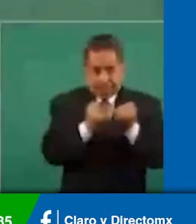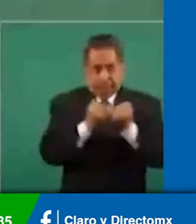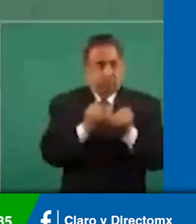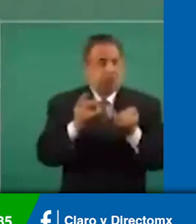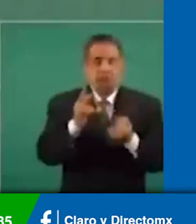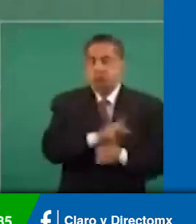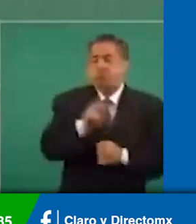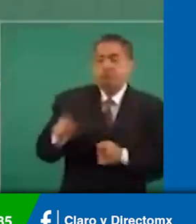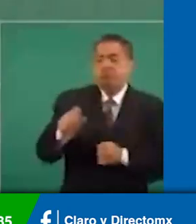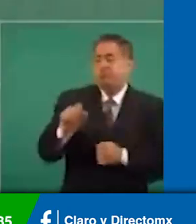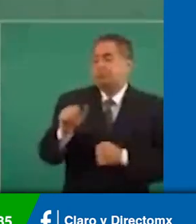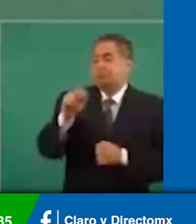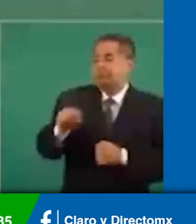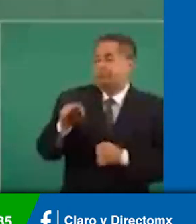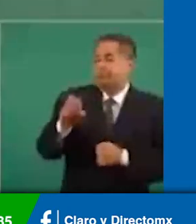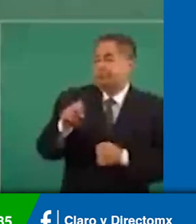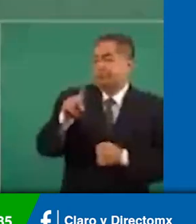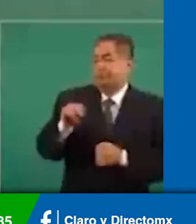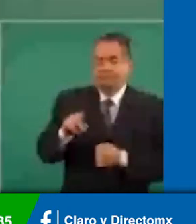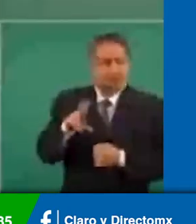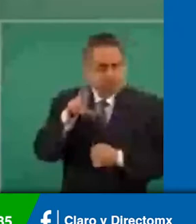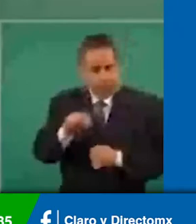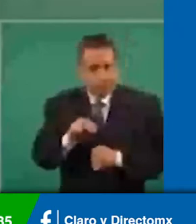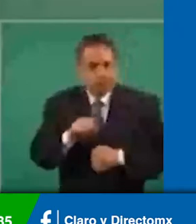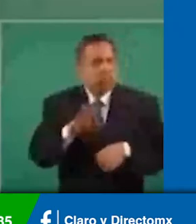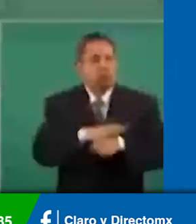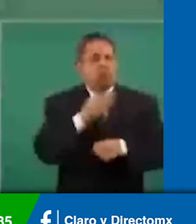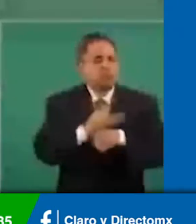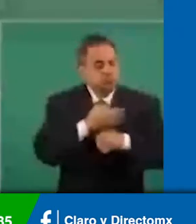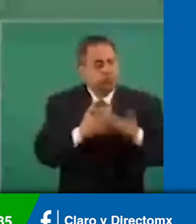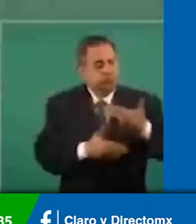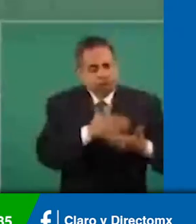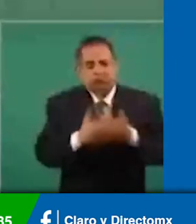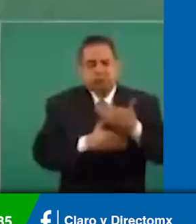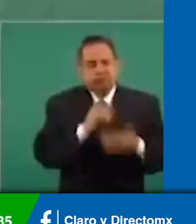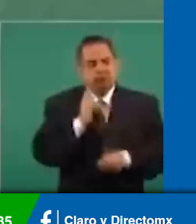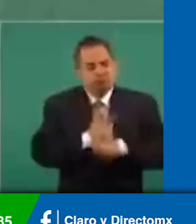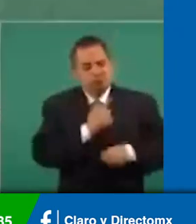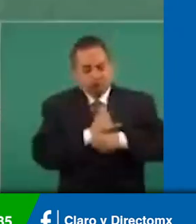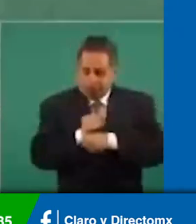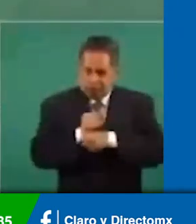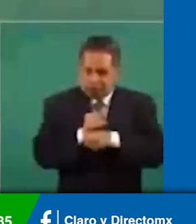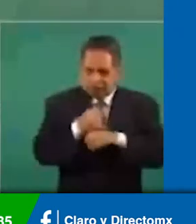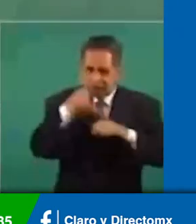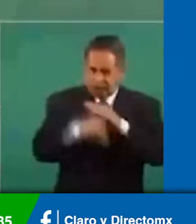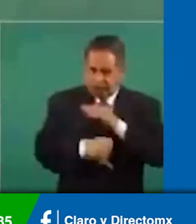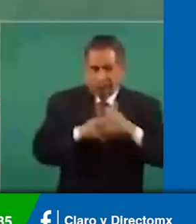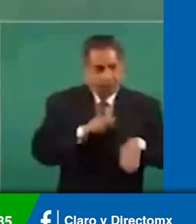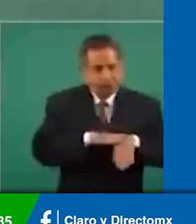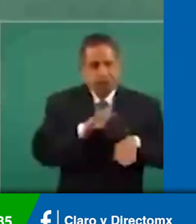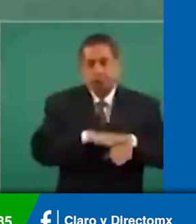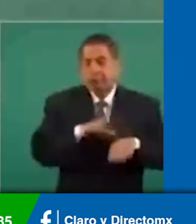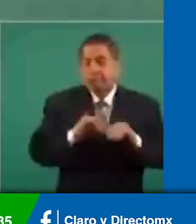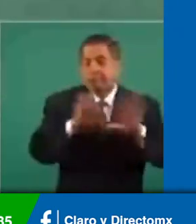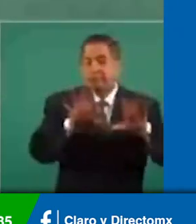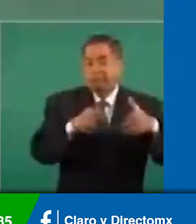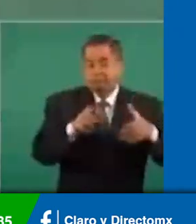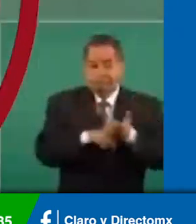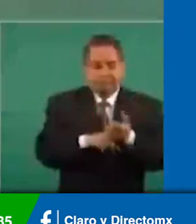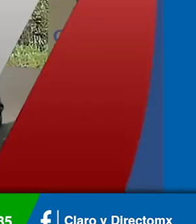porque porque estamos avanzando en la investigación de manera